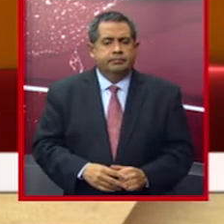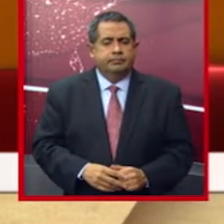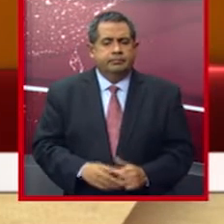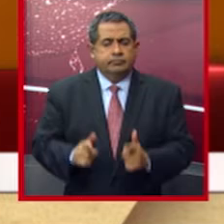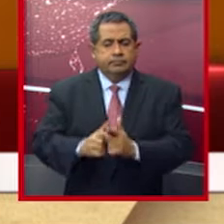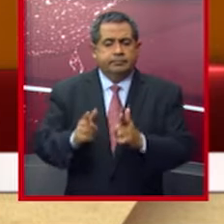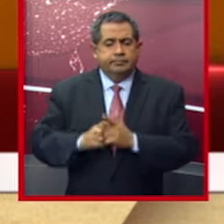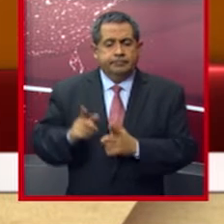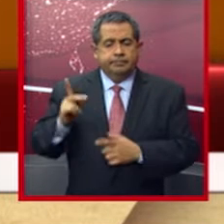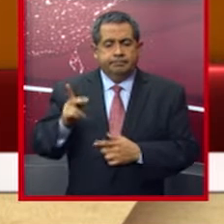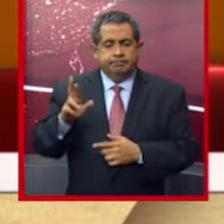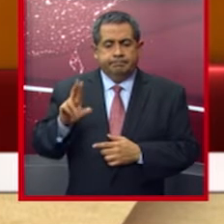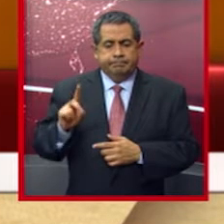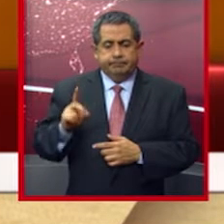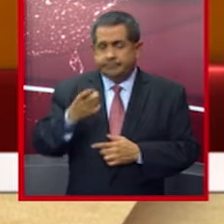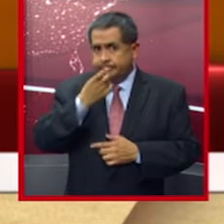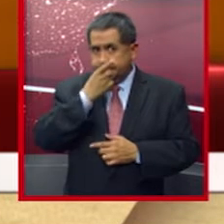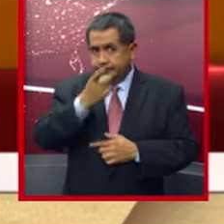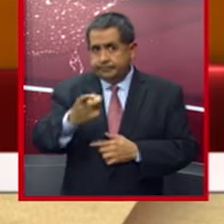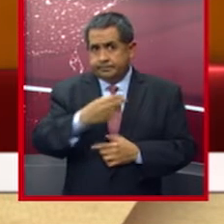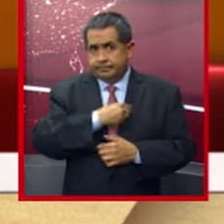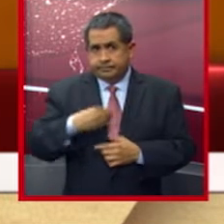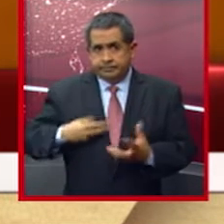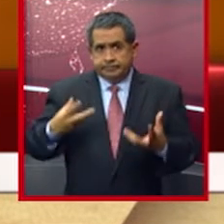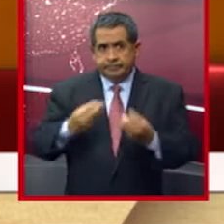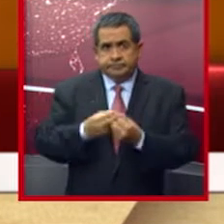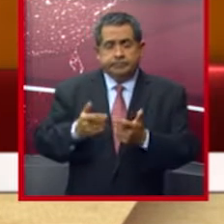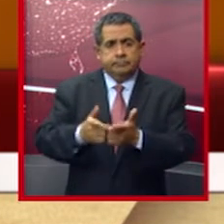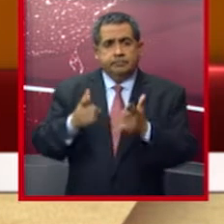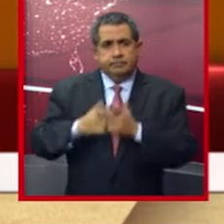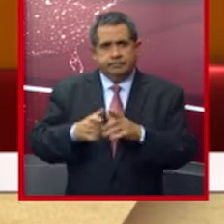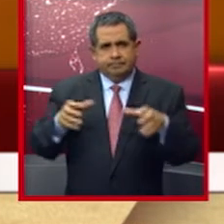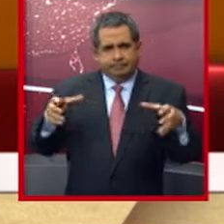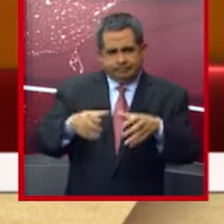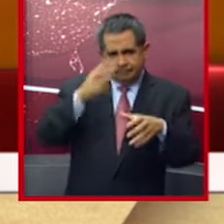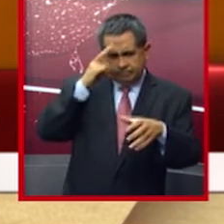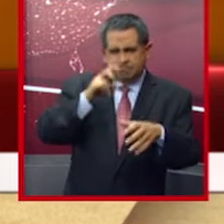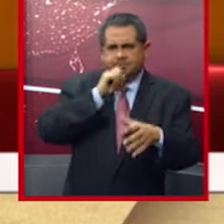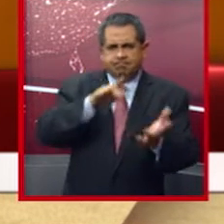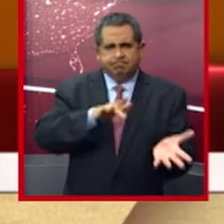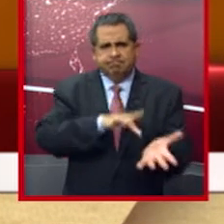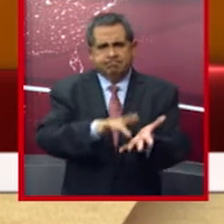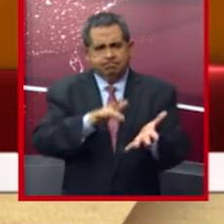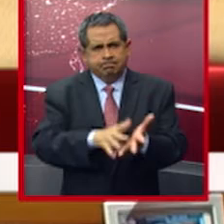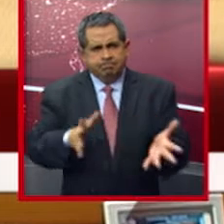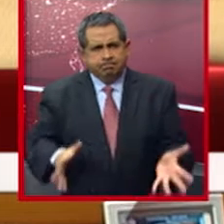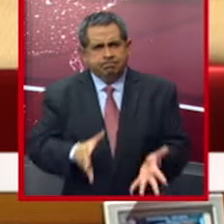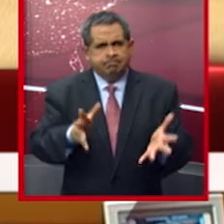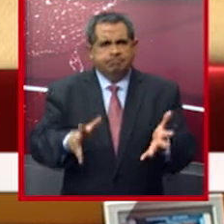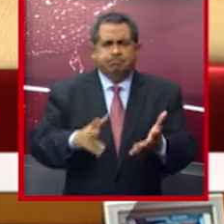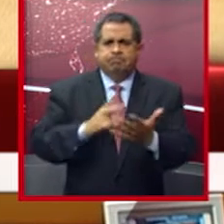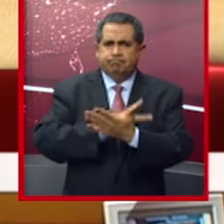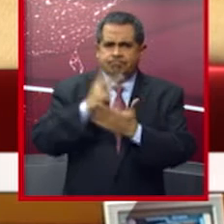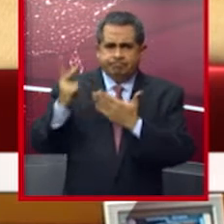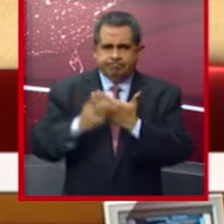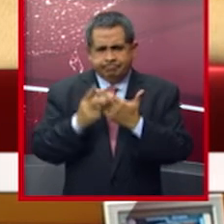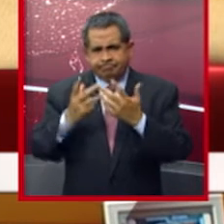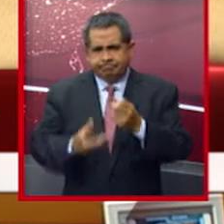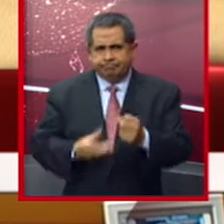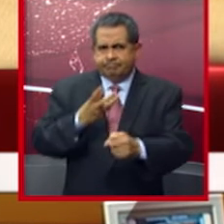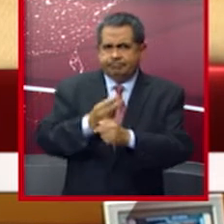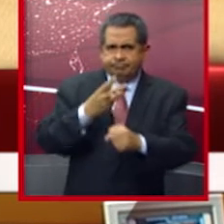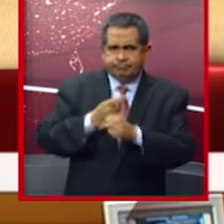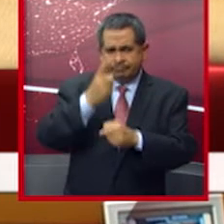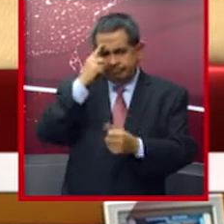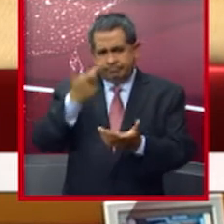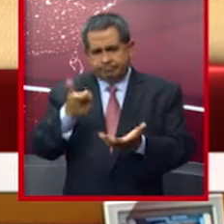La fracción del PRD informó que como integrante del Frente Ciudadano por México también impulsará la aprobación del Programa Nacional de Reconstrucción, un fondo